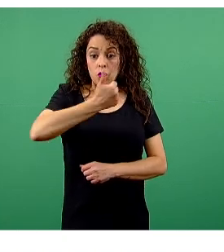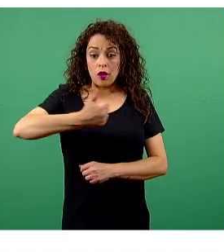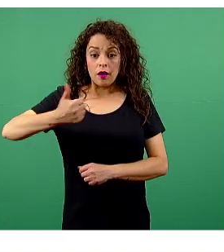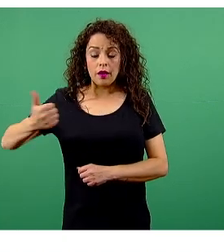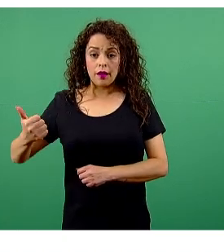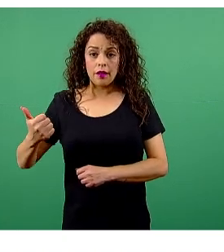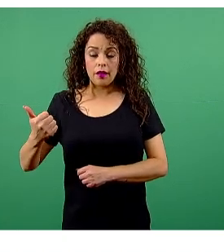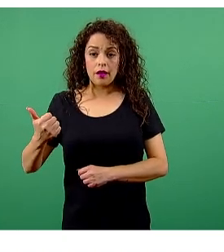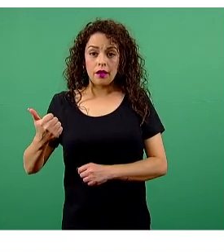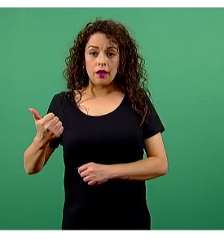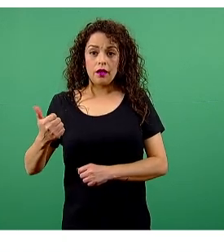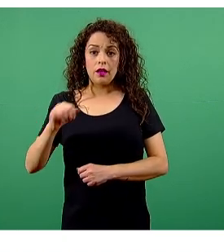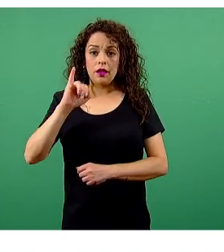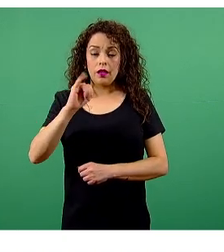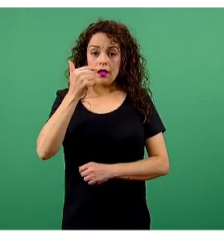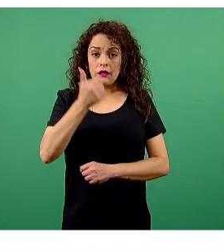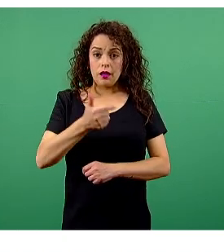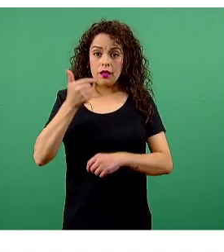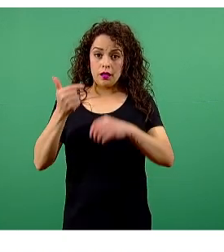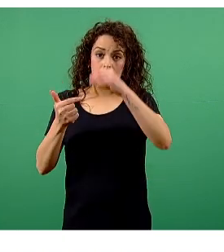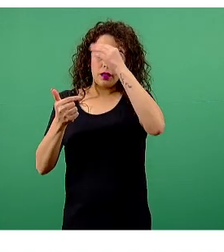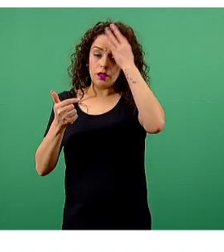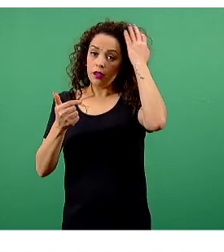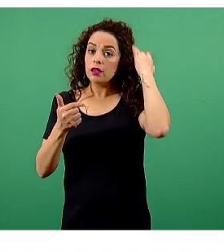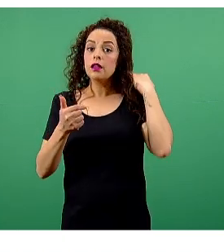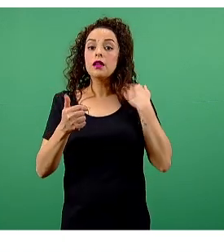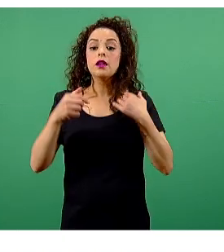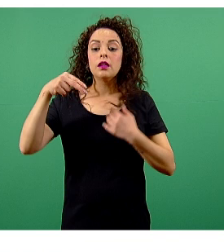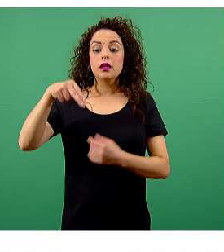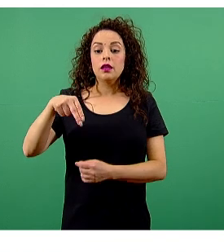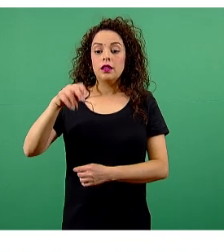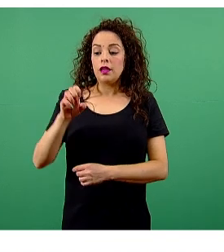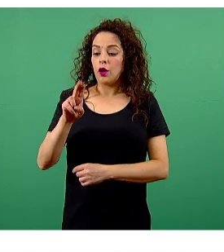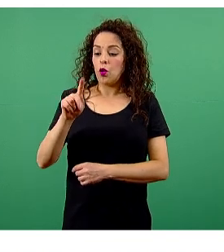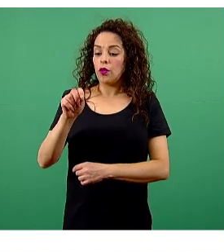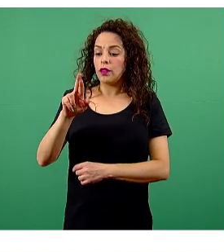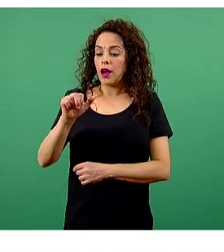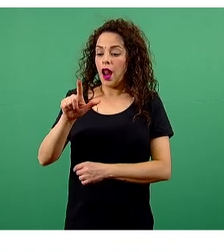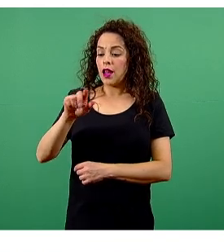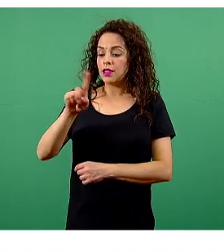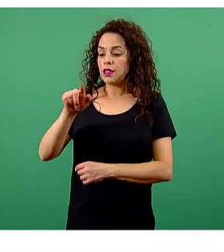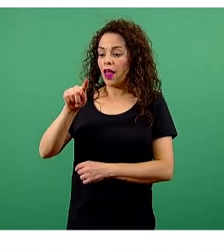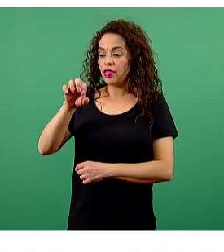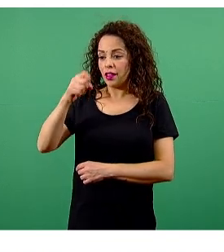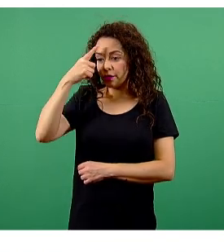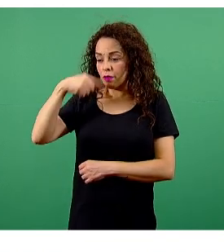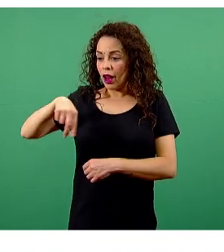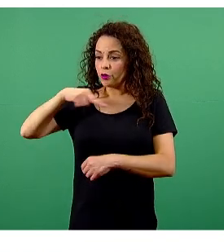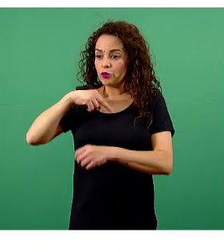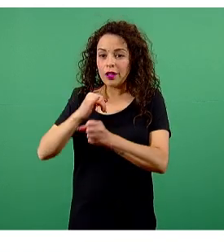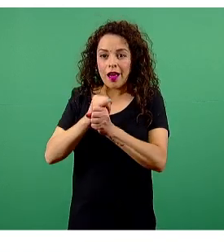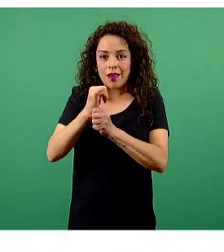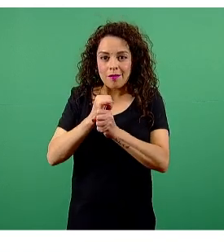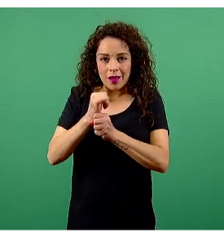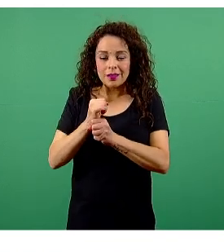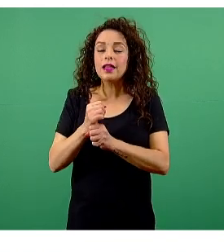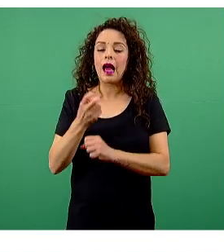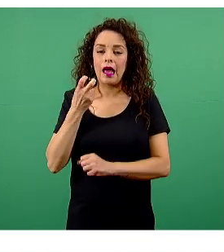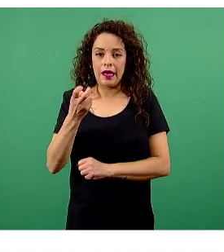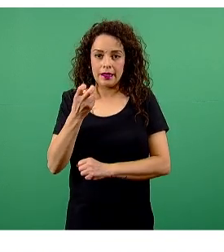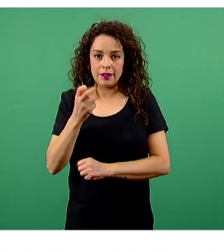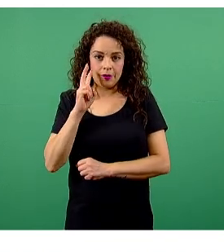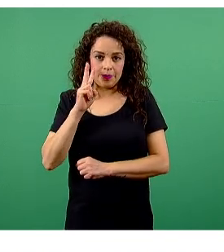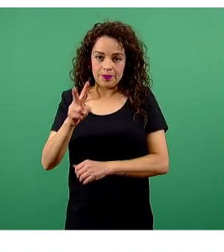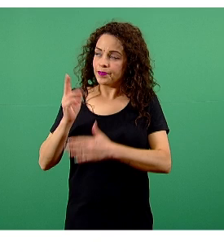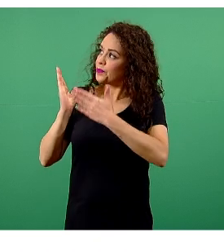los IgG neutralizantes que investigamos. Como nosotros creímos, y esto